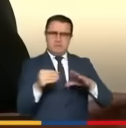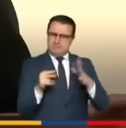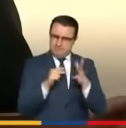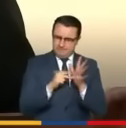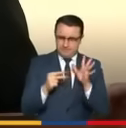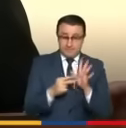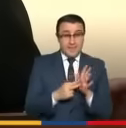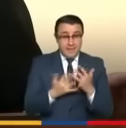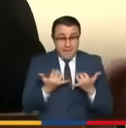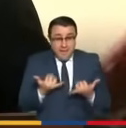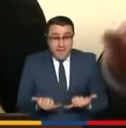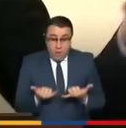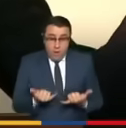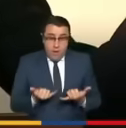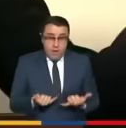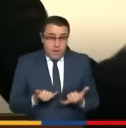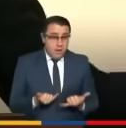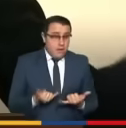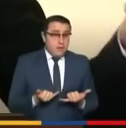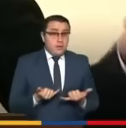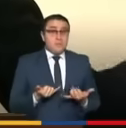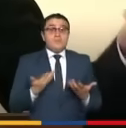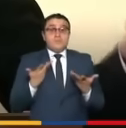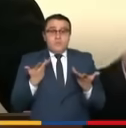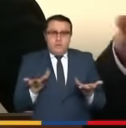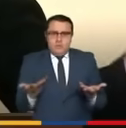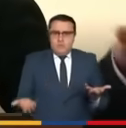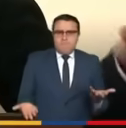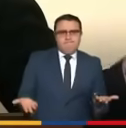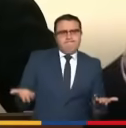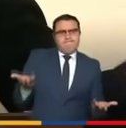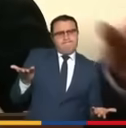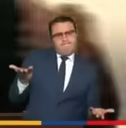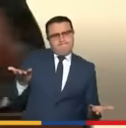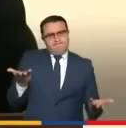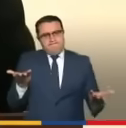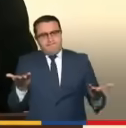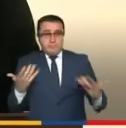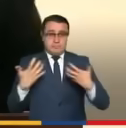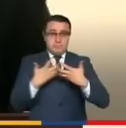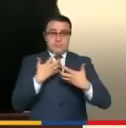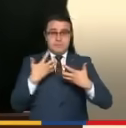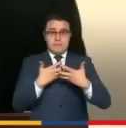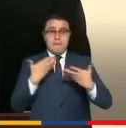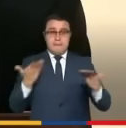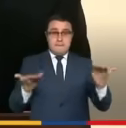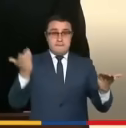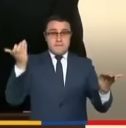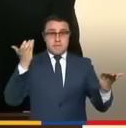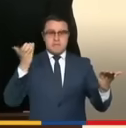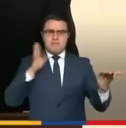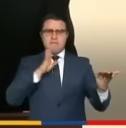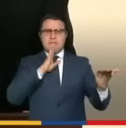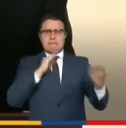momento lo que equilibra el sistema pensional es el gobierno.